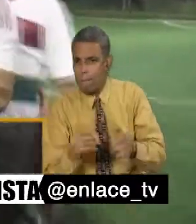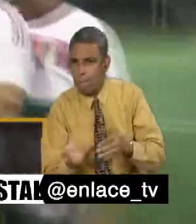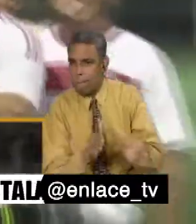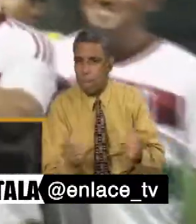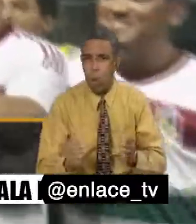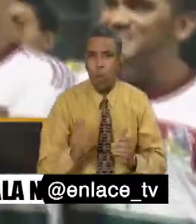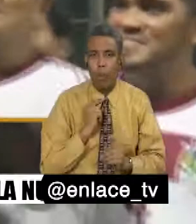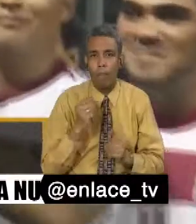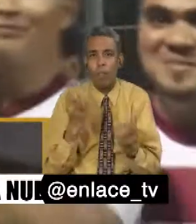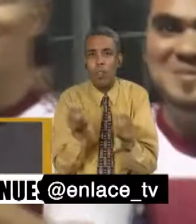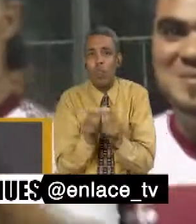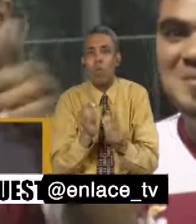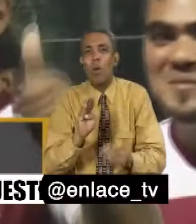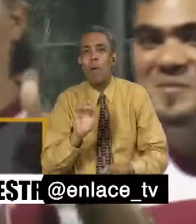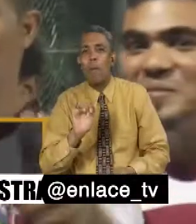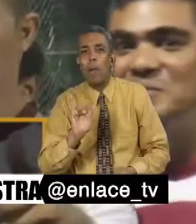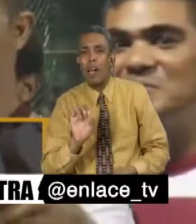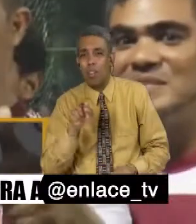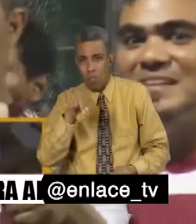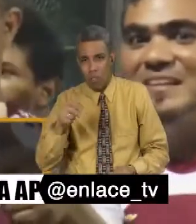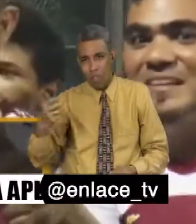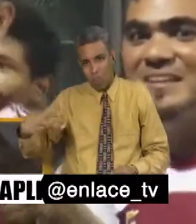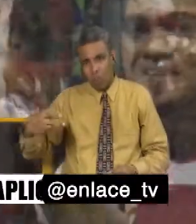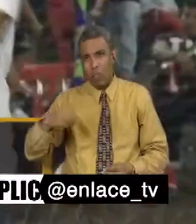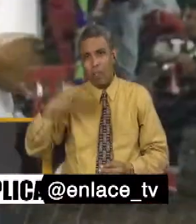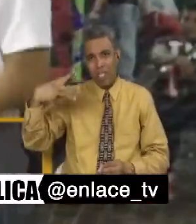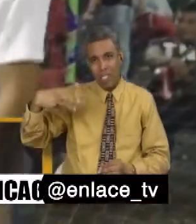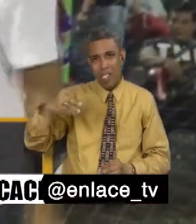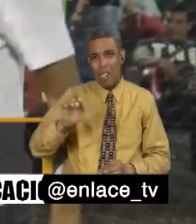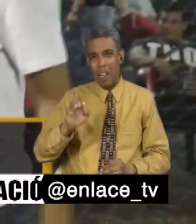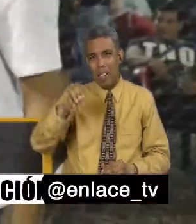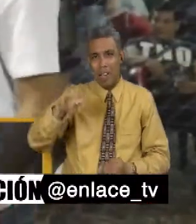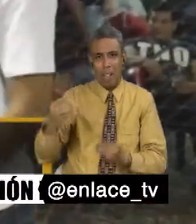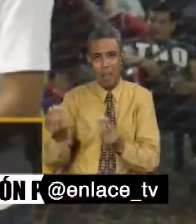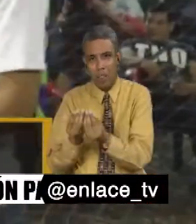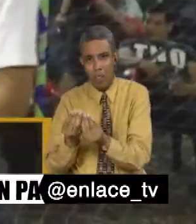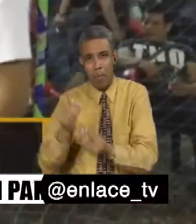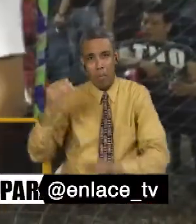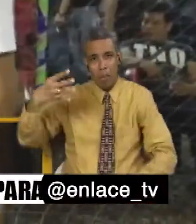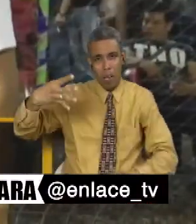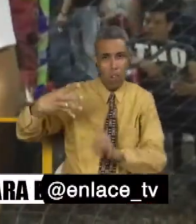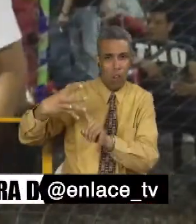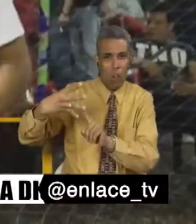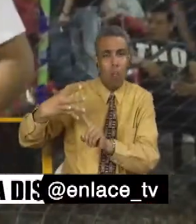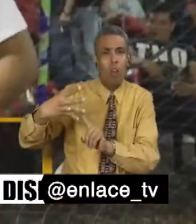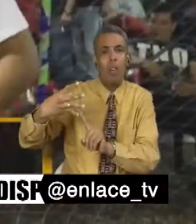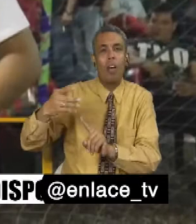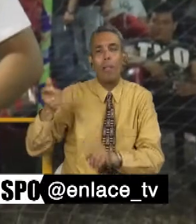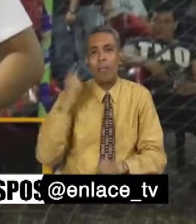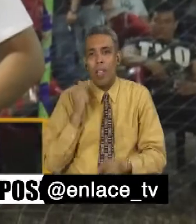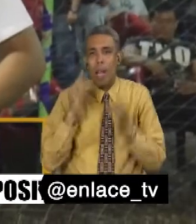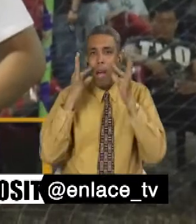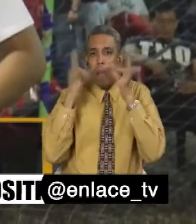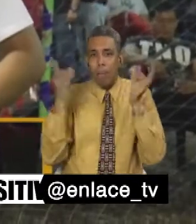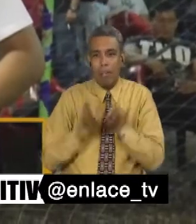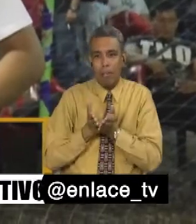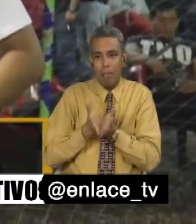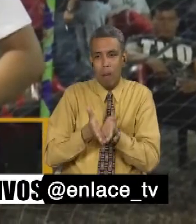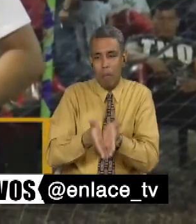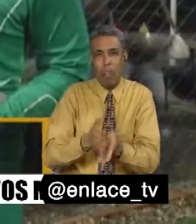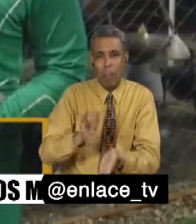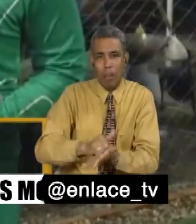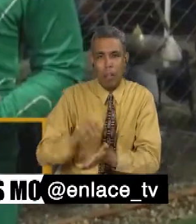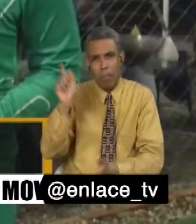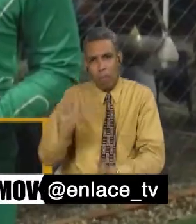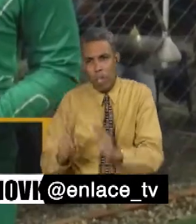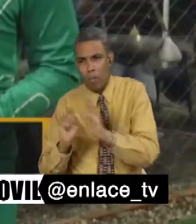se quedó con el segundo lugar, el combo de Emir con el tercero y el cuarto lugar fue para la colonia de Puerto Parra. El goleador del torneo fue